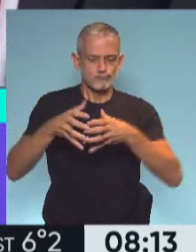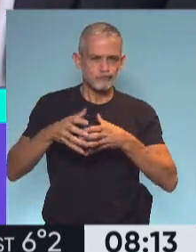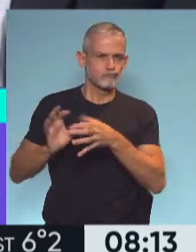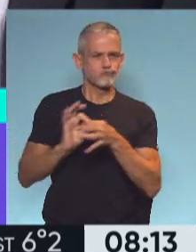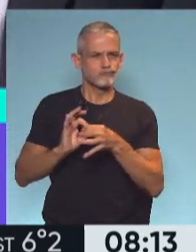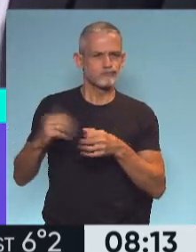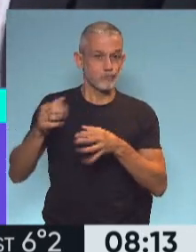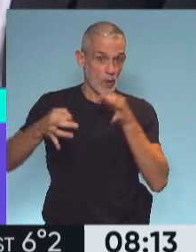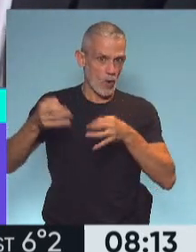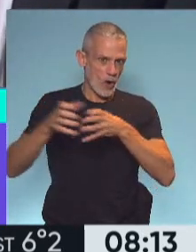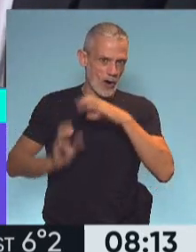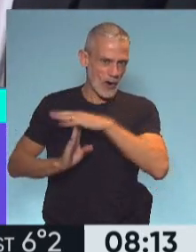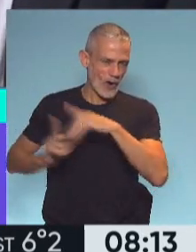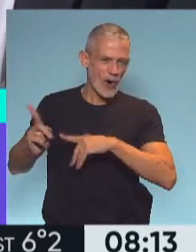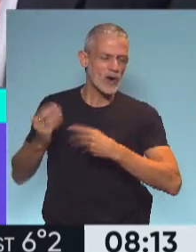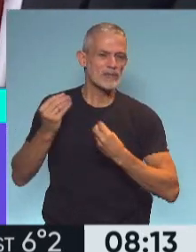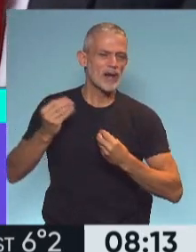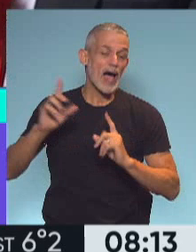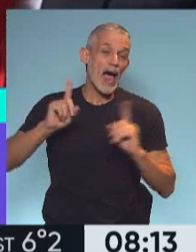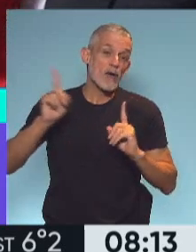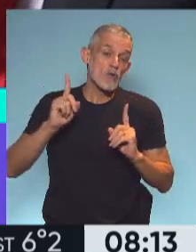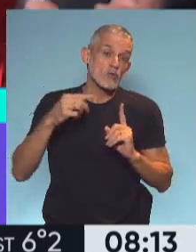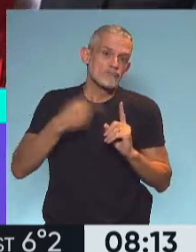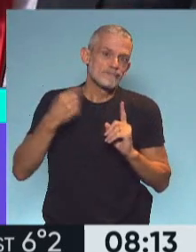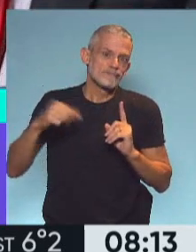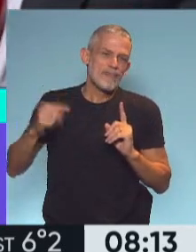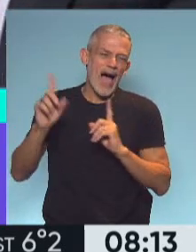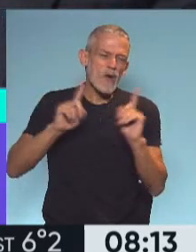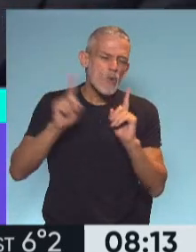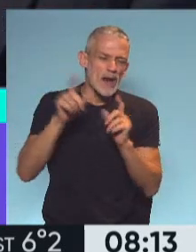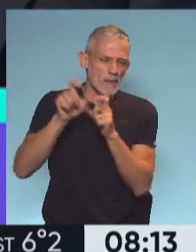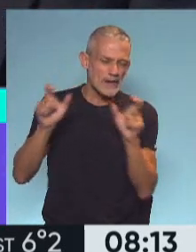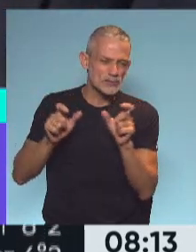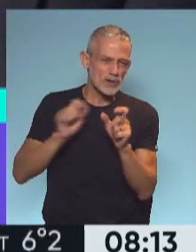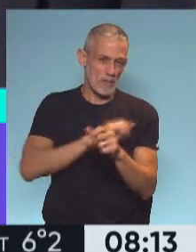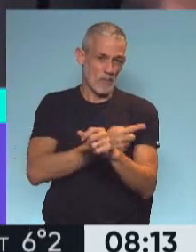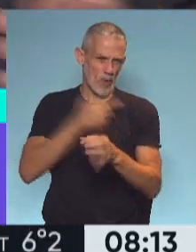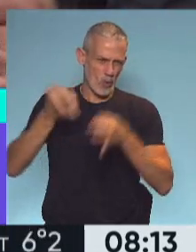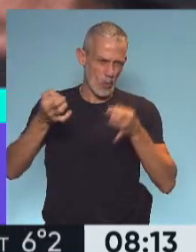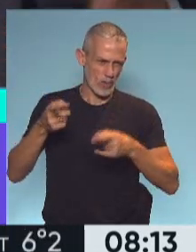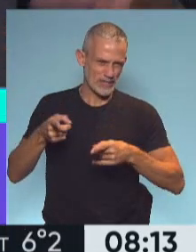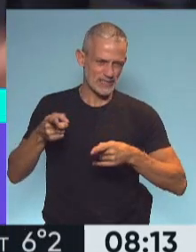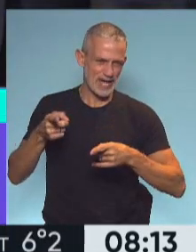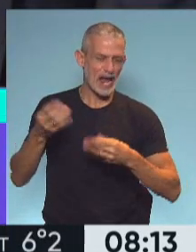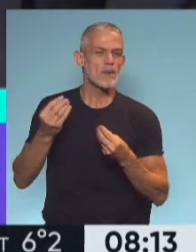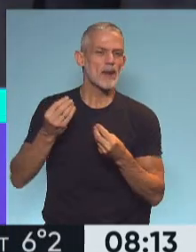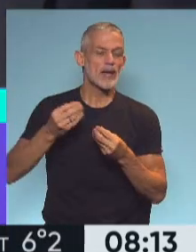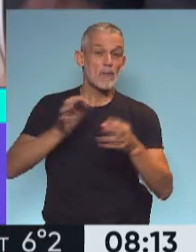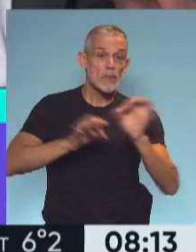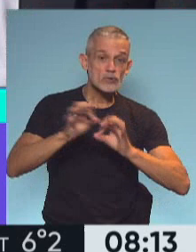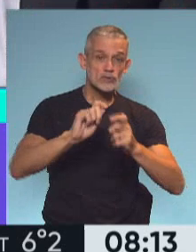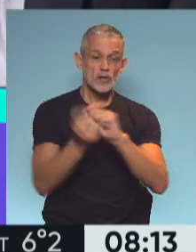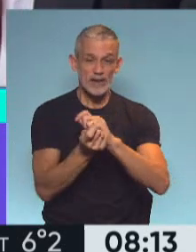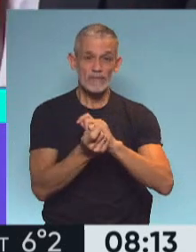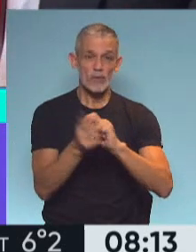quiere, de algunos elementos del Poder Judicial a todos los proyectos de reformas que